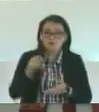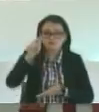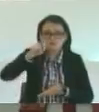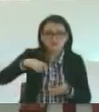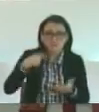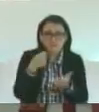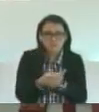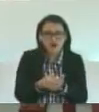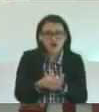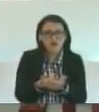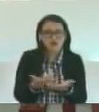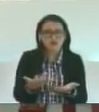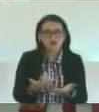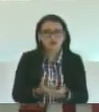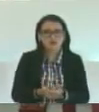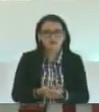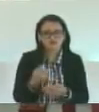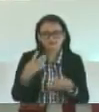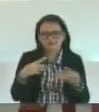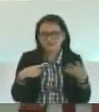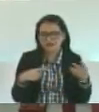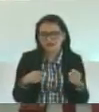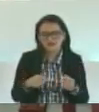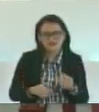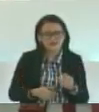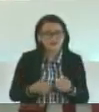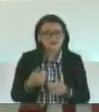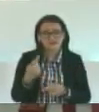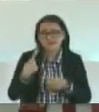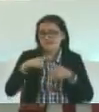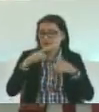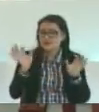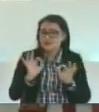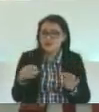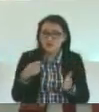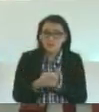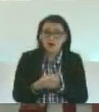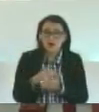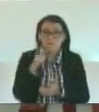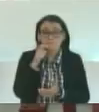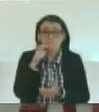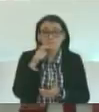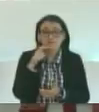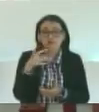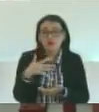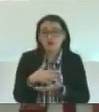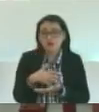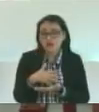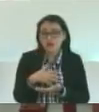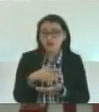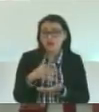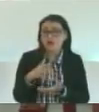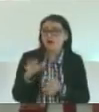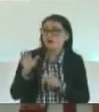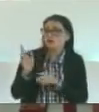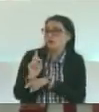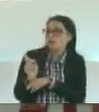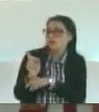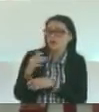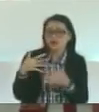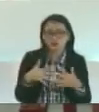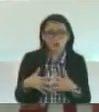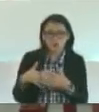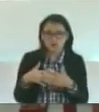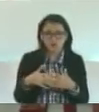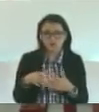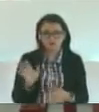pago electrónico, etcétera, mil formas de pago, porque la gente no se va a rendir. Venezuela no se le va a rendir a ningún imperio, ni a ninguna oligarquía, ni